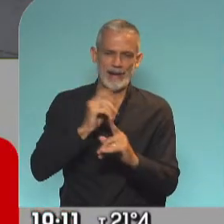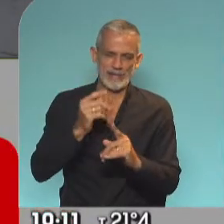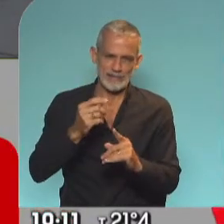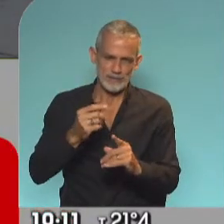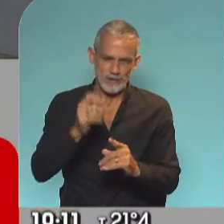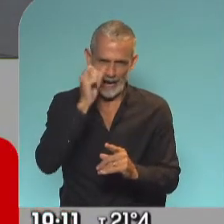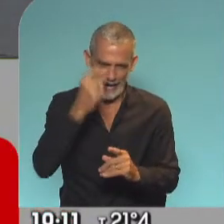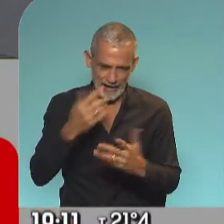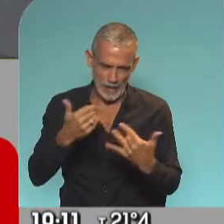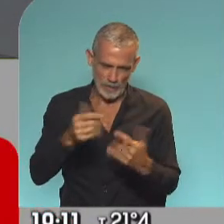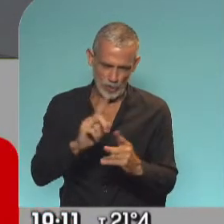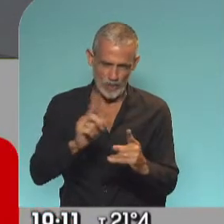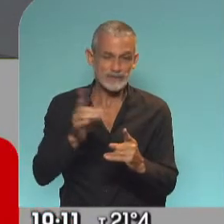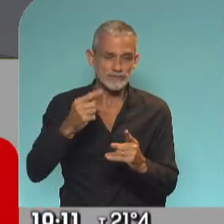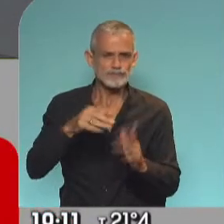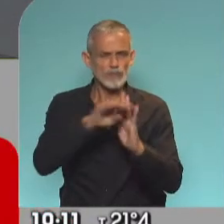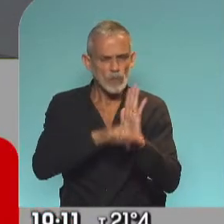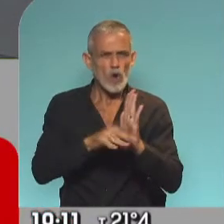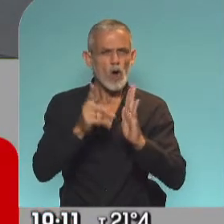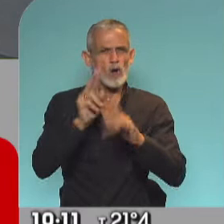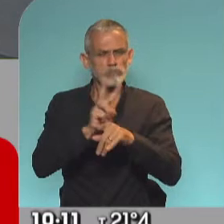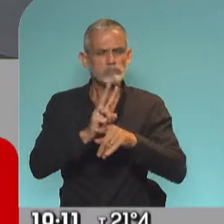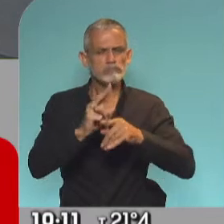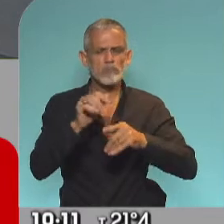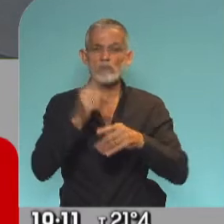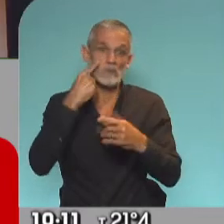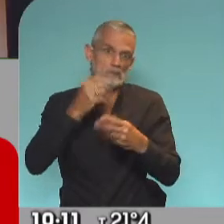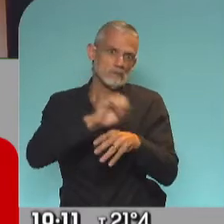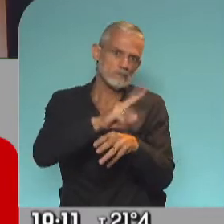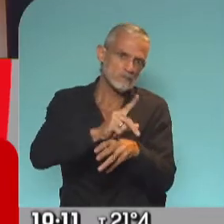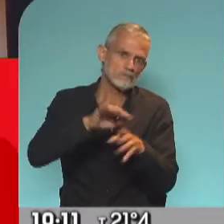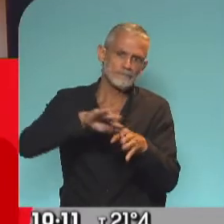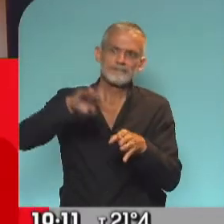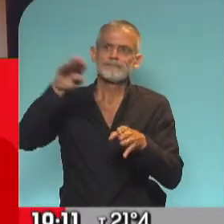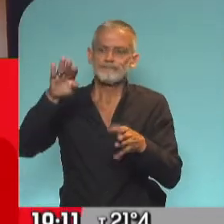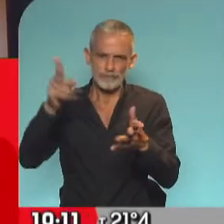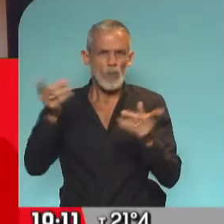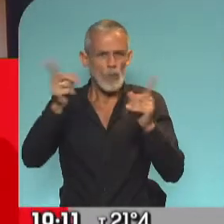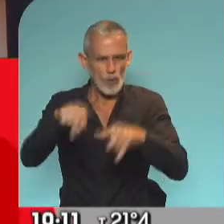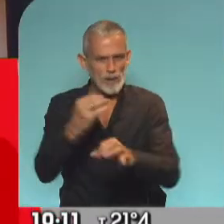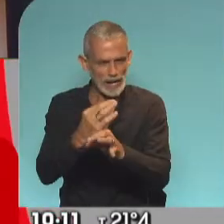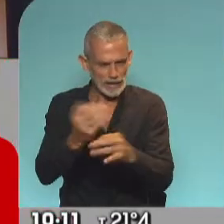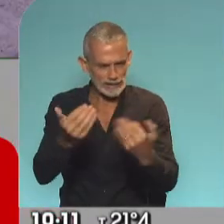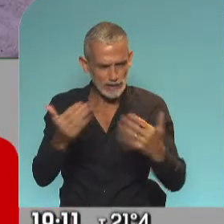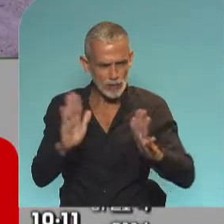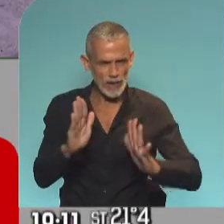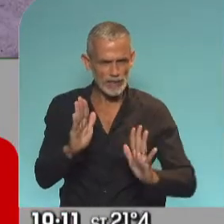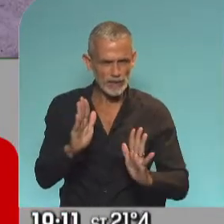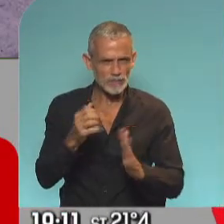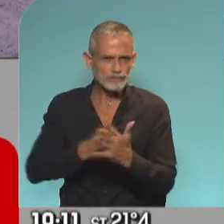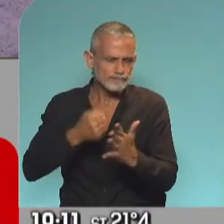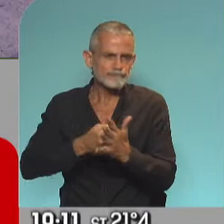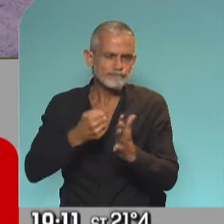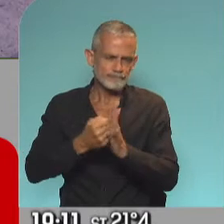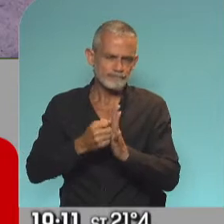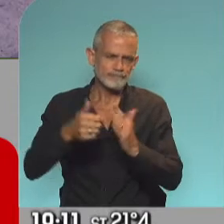Con los protocolos, con una condición epidemiológica de base que lo permita, podemos tener un regreso a la presencialidad, y es el desafío que tenemos de